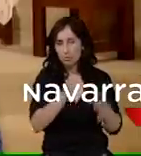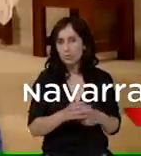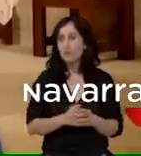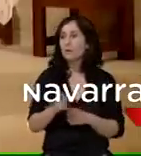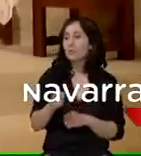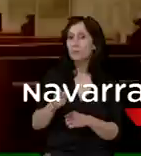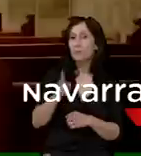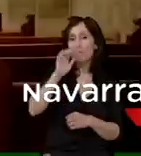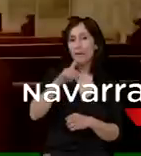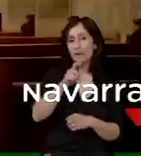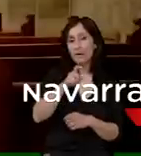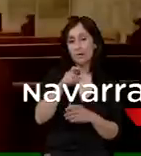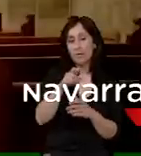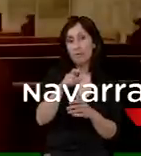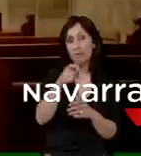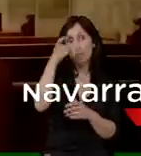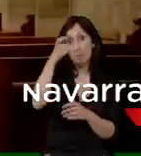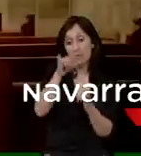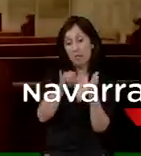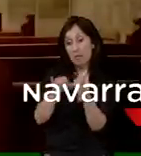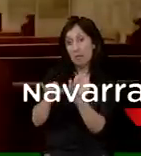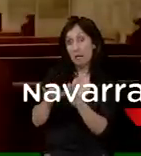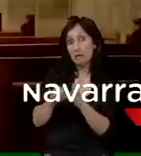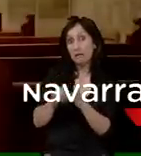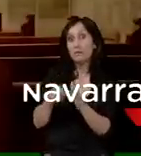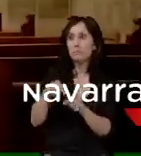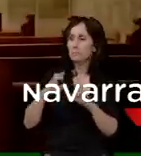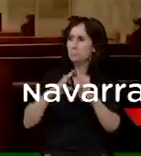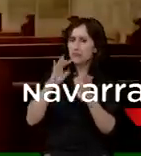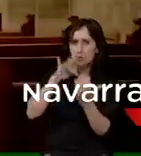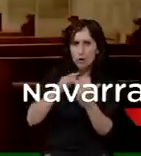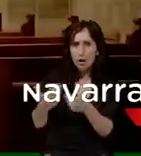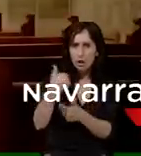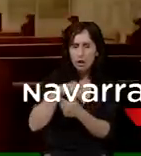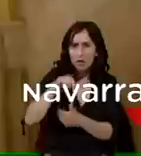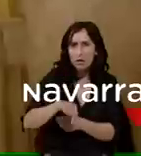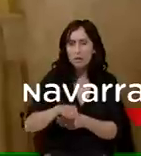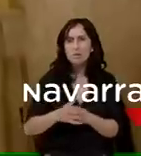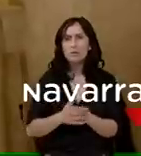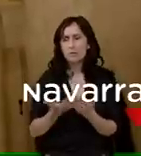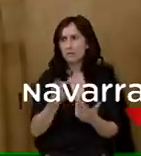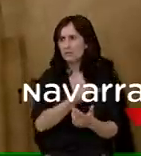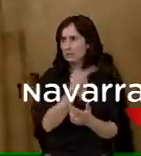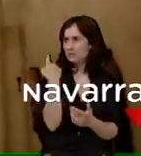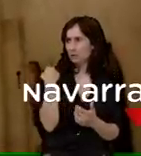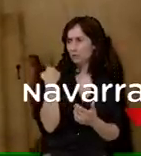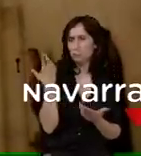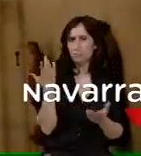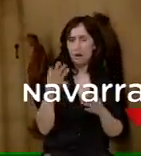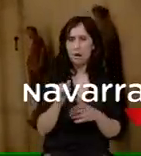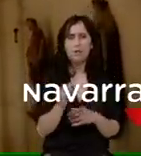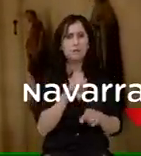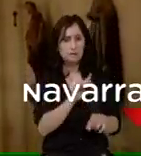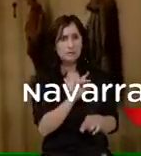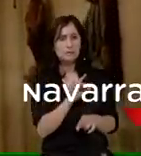creo que los vecinos de las otras localidades suelen venir aquí a misa. Sí. Tampoco faltan los santos. Hubo épocas en que la gente